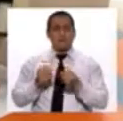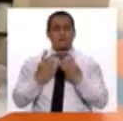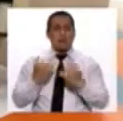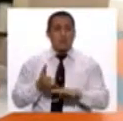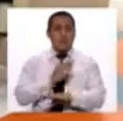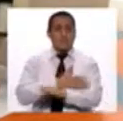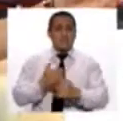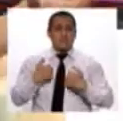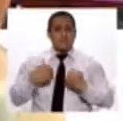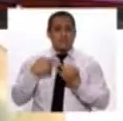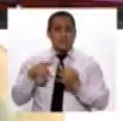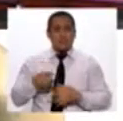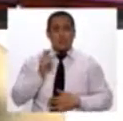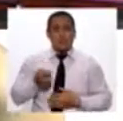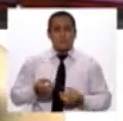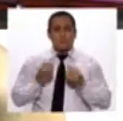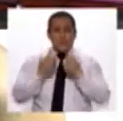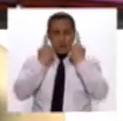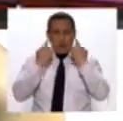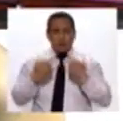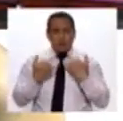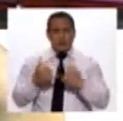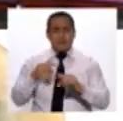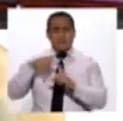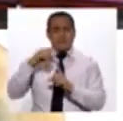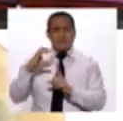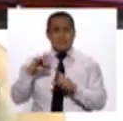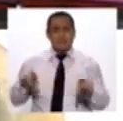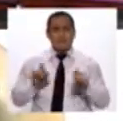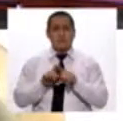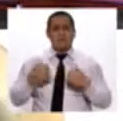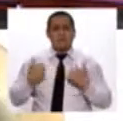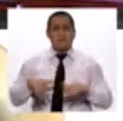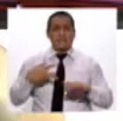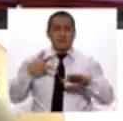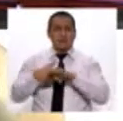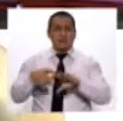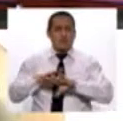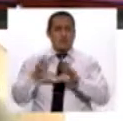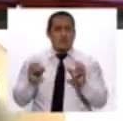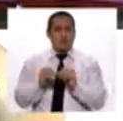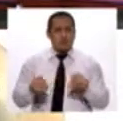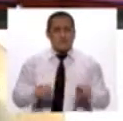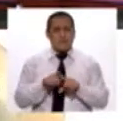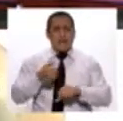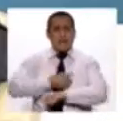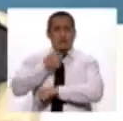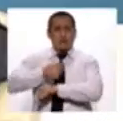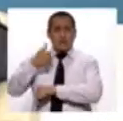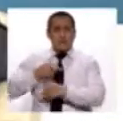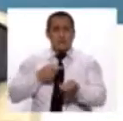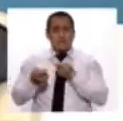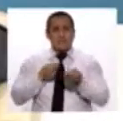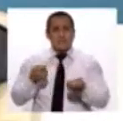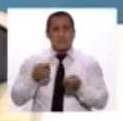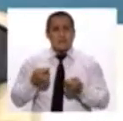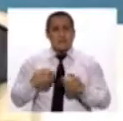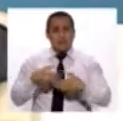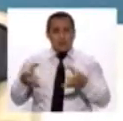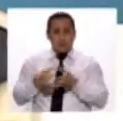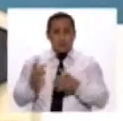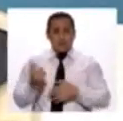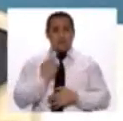lo tenían, ¿no?, todos los jueces, porque con esta decisión del TCE, lo cierto es que ya se les ha recortado esta atribución. Se le ha recortado atribución a las autoridades administrativas, a